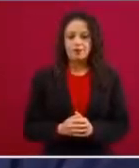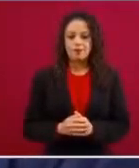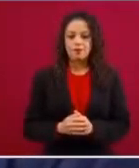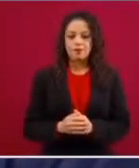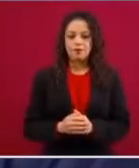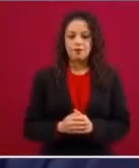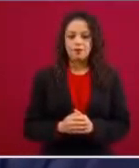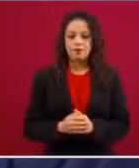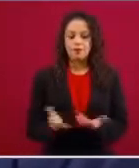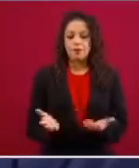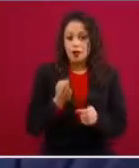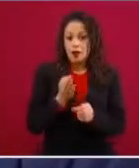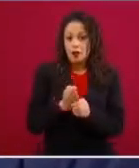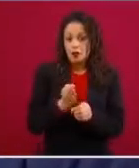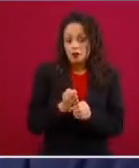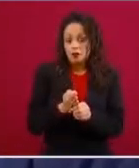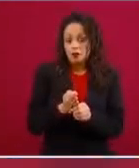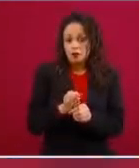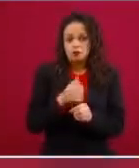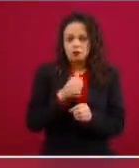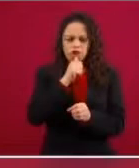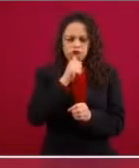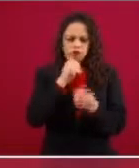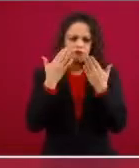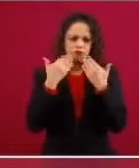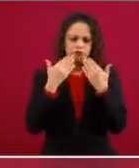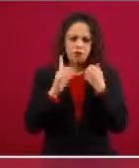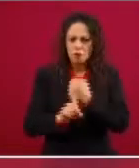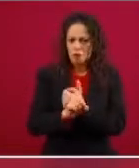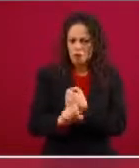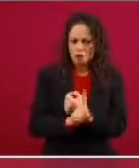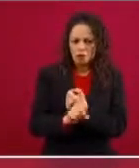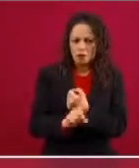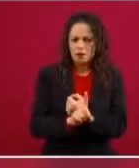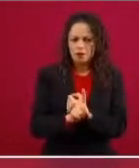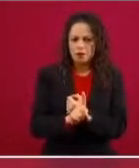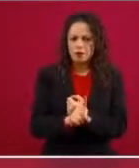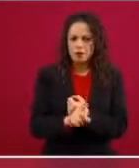hay problemas, incluso